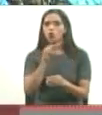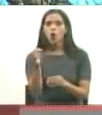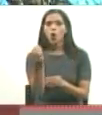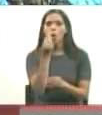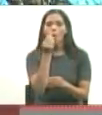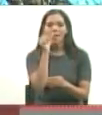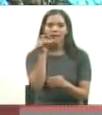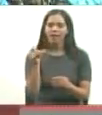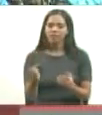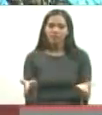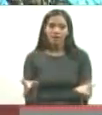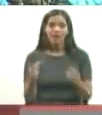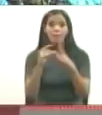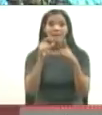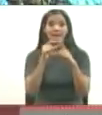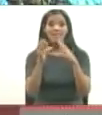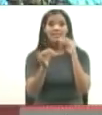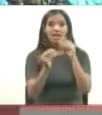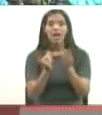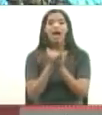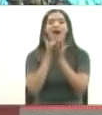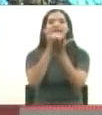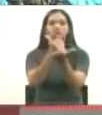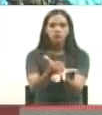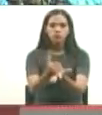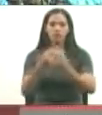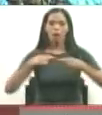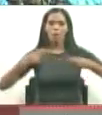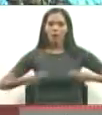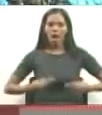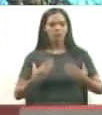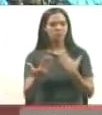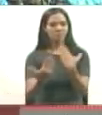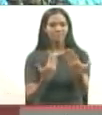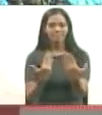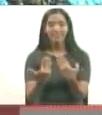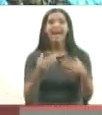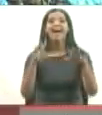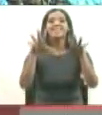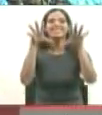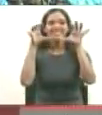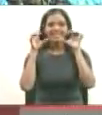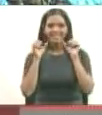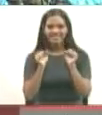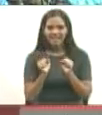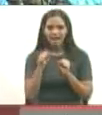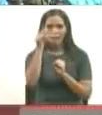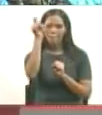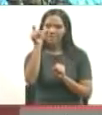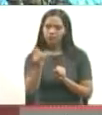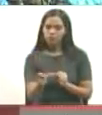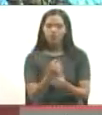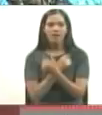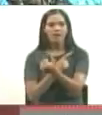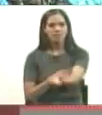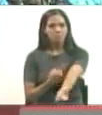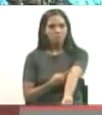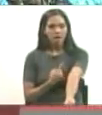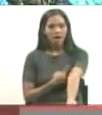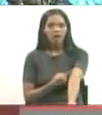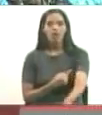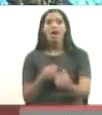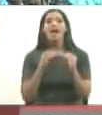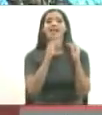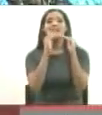palabra diálogo ayuda a ser más humanos, a compartir, a entender al prójimo, al hermano, al